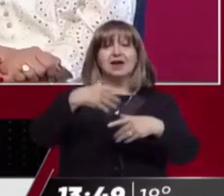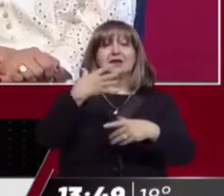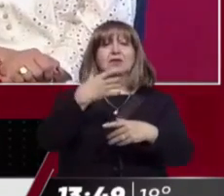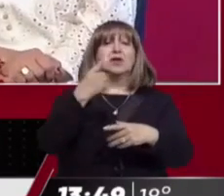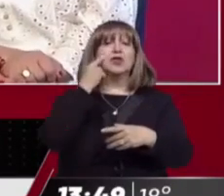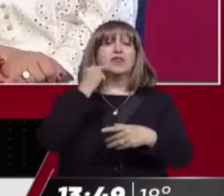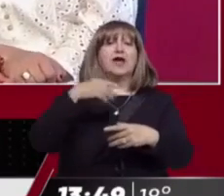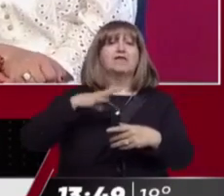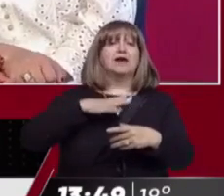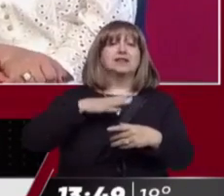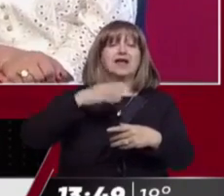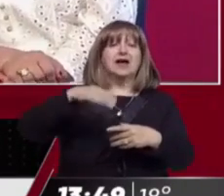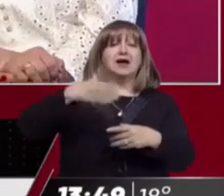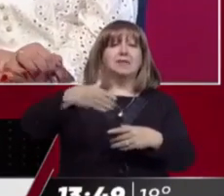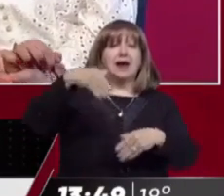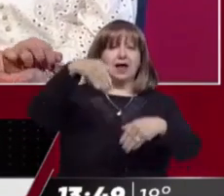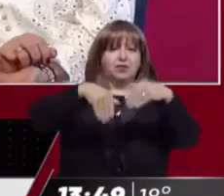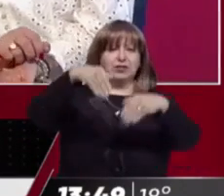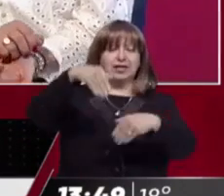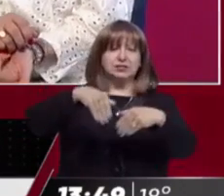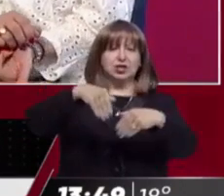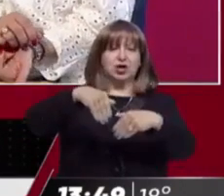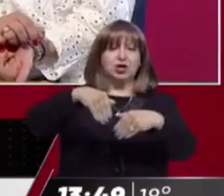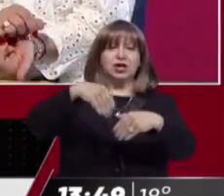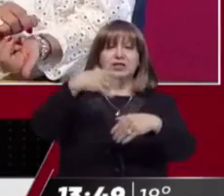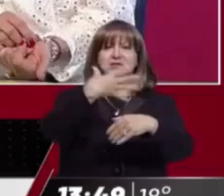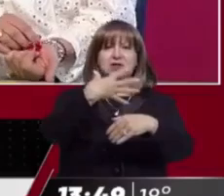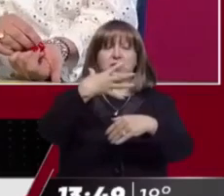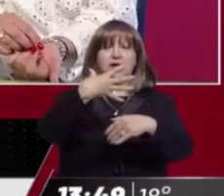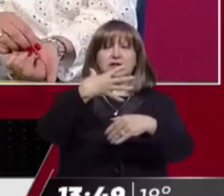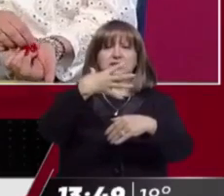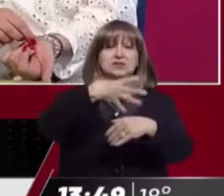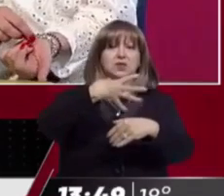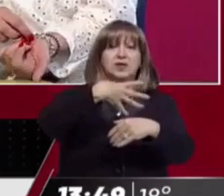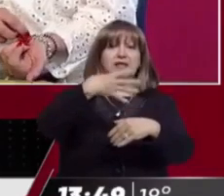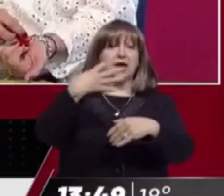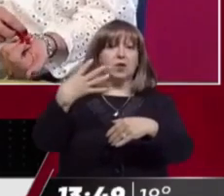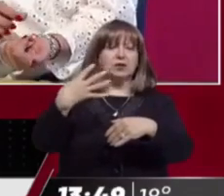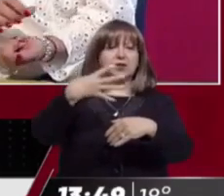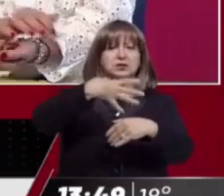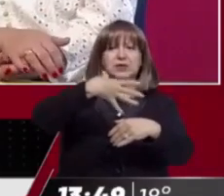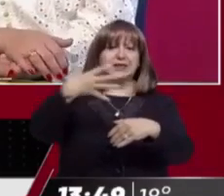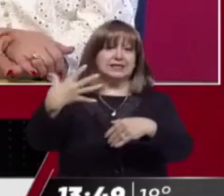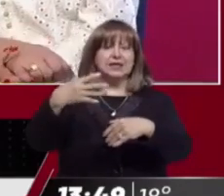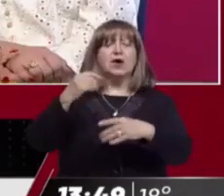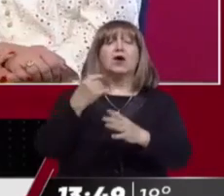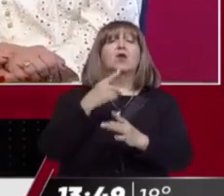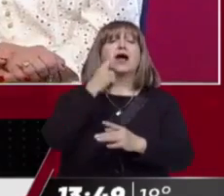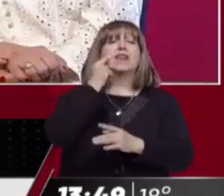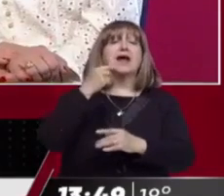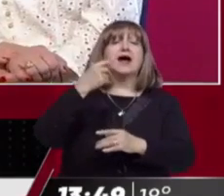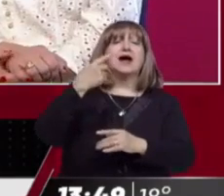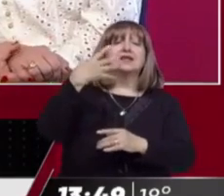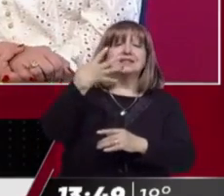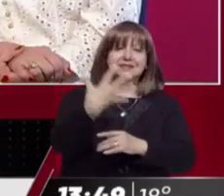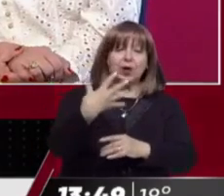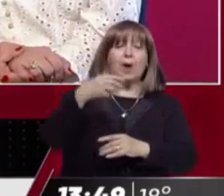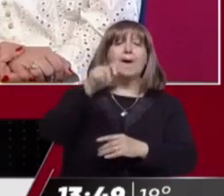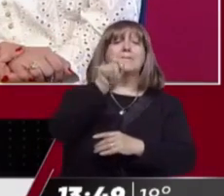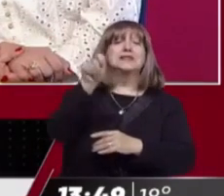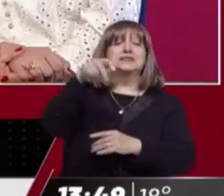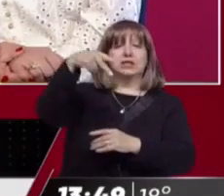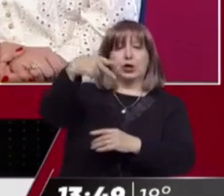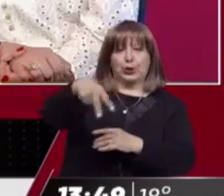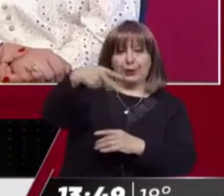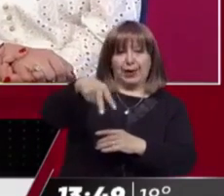¿55? Sí. Y en la cuenta regresiva está en marcha. Hoy es el 5 de noviembre. ¿Vos crees que cualquier cosa puede